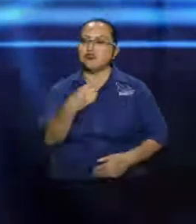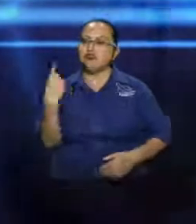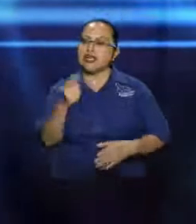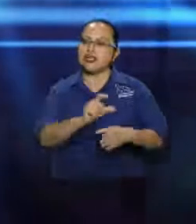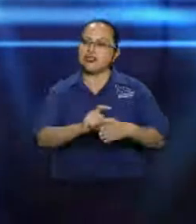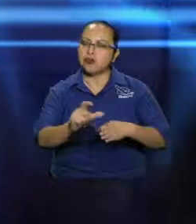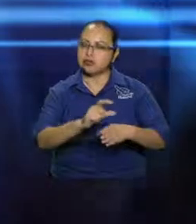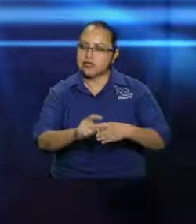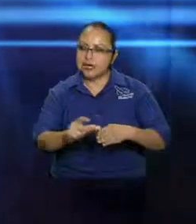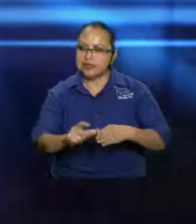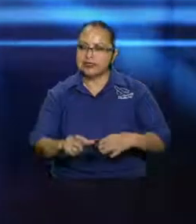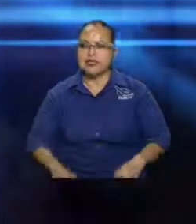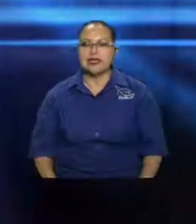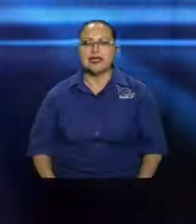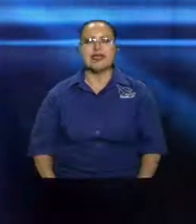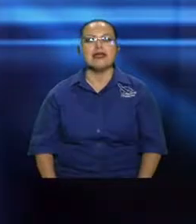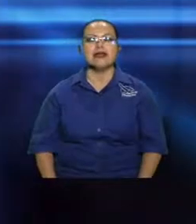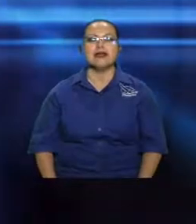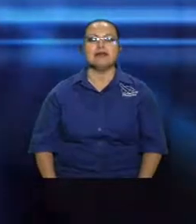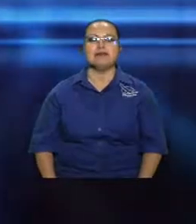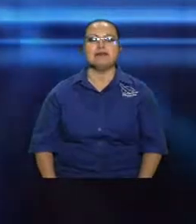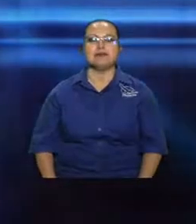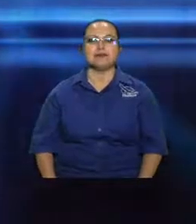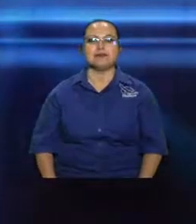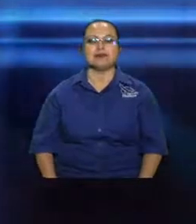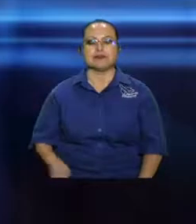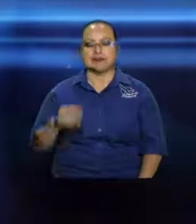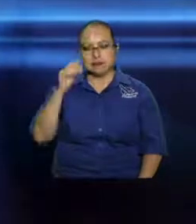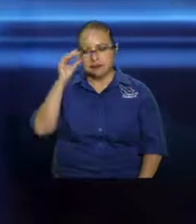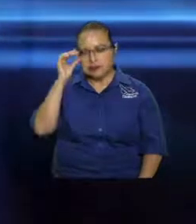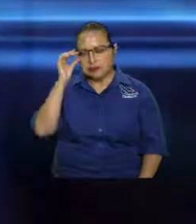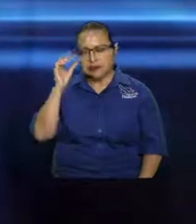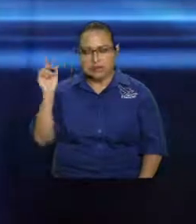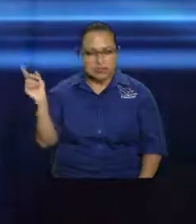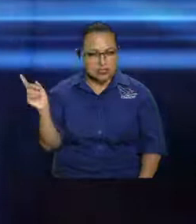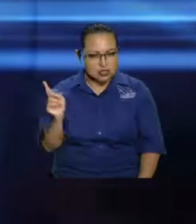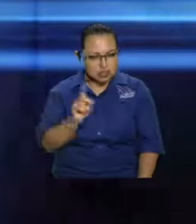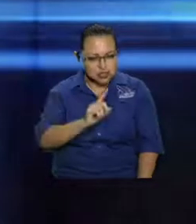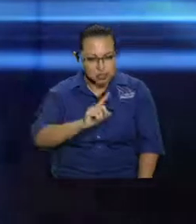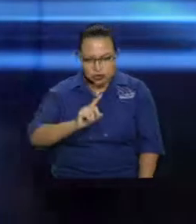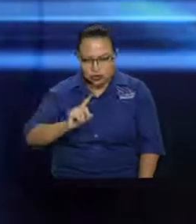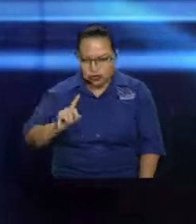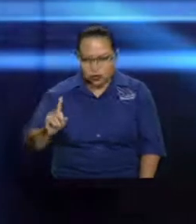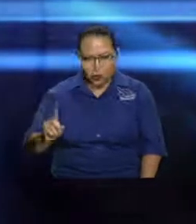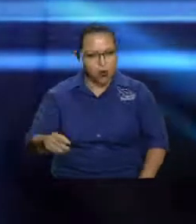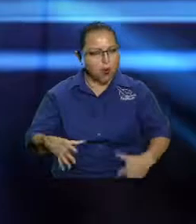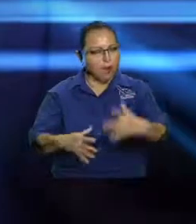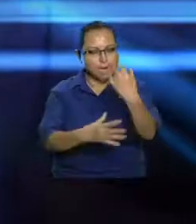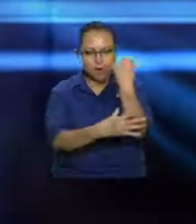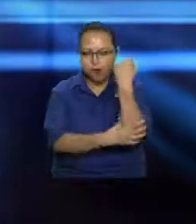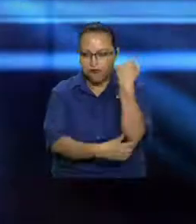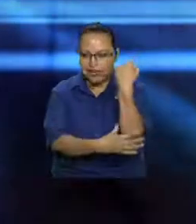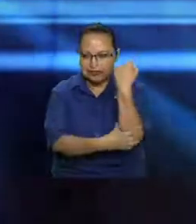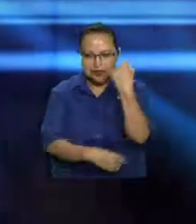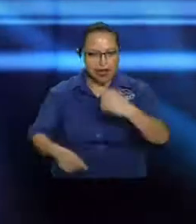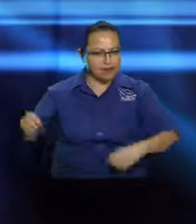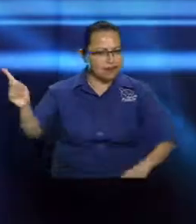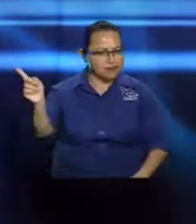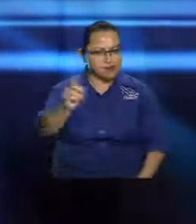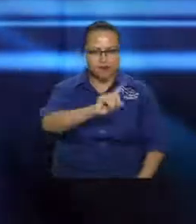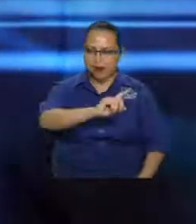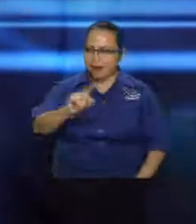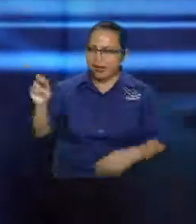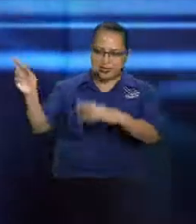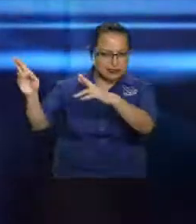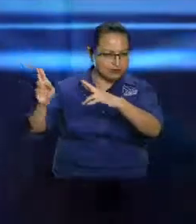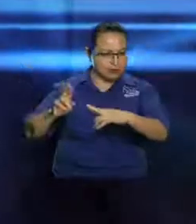Es que ahora parece que es pecado que alguien sea rico y es virtud que alguien sea pobre. No, perdone, pero yo no recibo